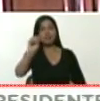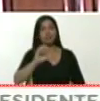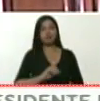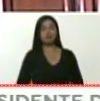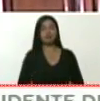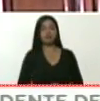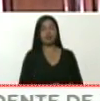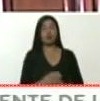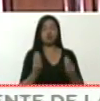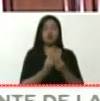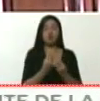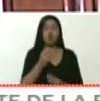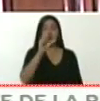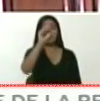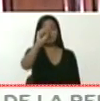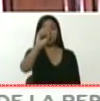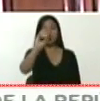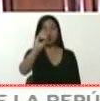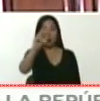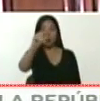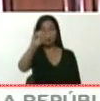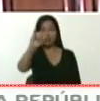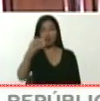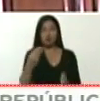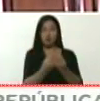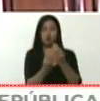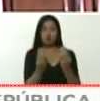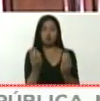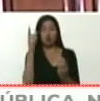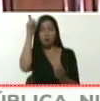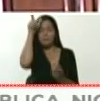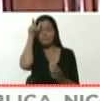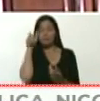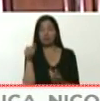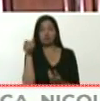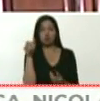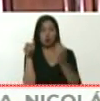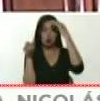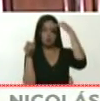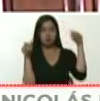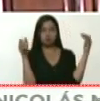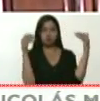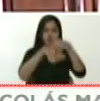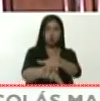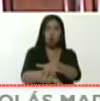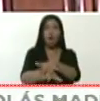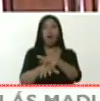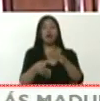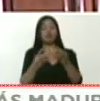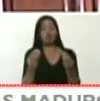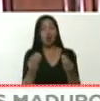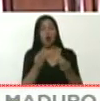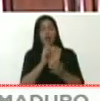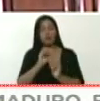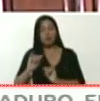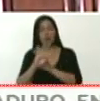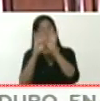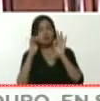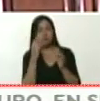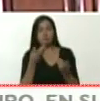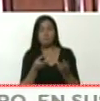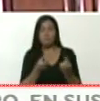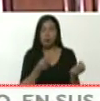SODI Yaracuy, Luis Alfredo Vargas, en Unión Cívico-Militar, junto a Gianpolo Mujica, gerente de la planta. Vamos a